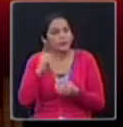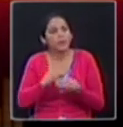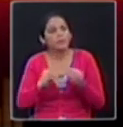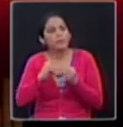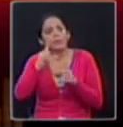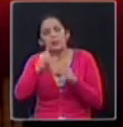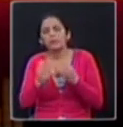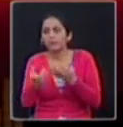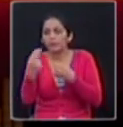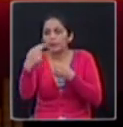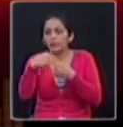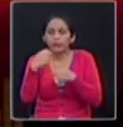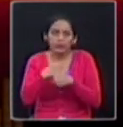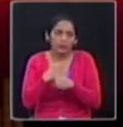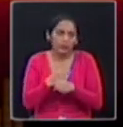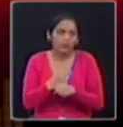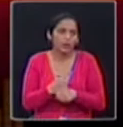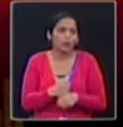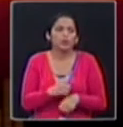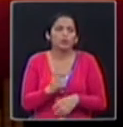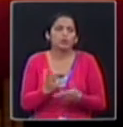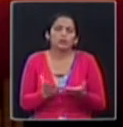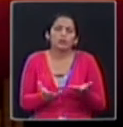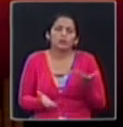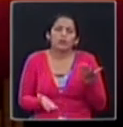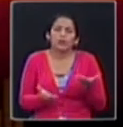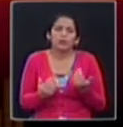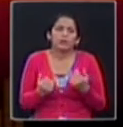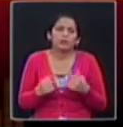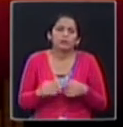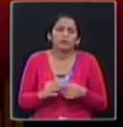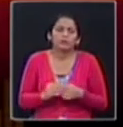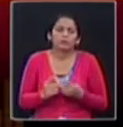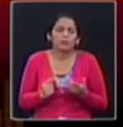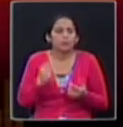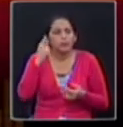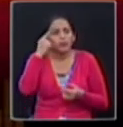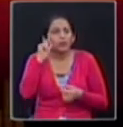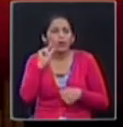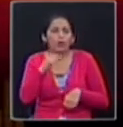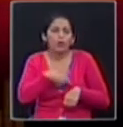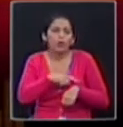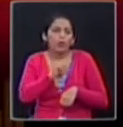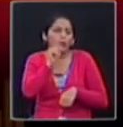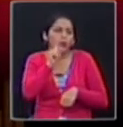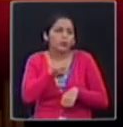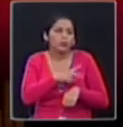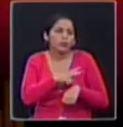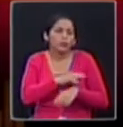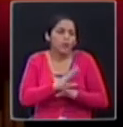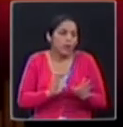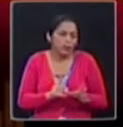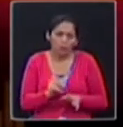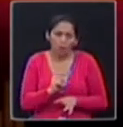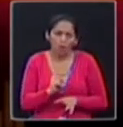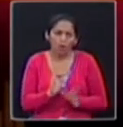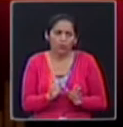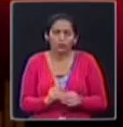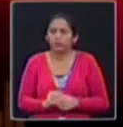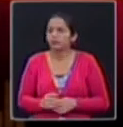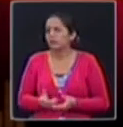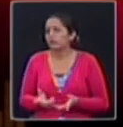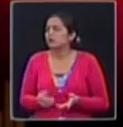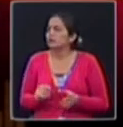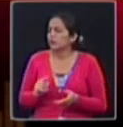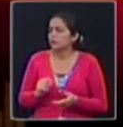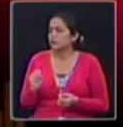voy a contratar por horas cuando a mí me dé la gana, perdóneme que use esa expresión, doctor Moreno. Está bien, y la idea de esto es de encontrar los puntos de acuerdo. Yo creo que hay varios que se han